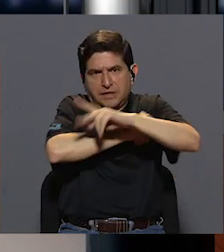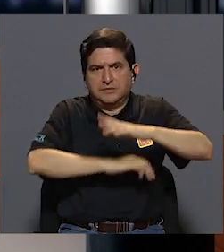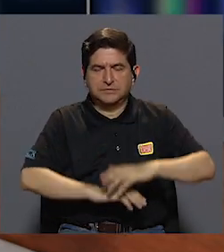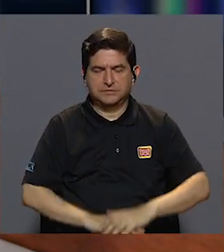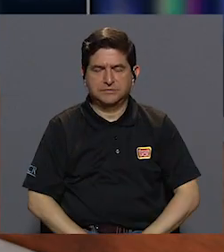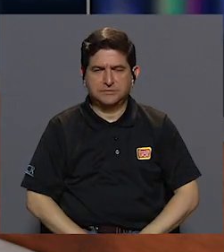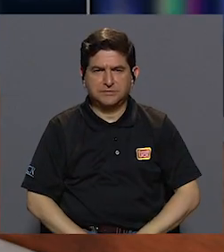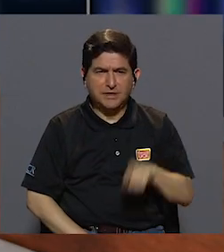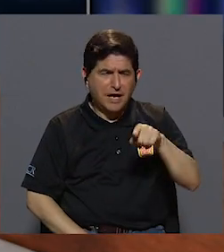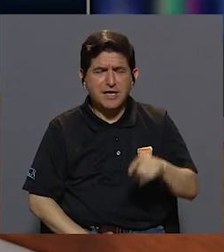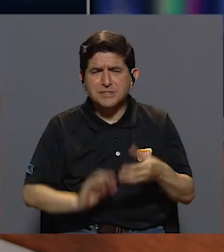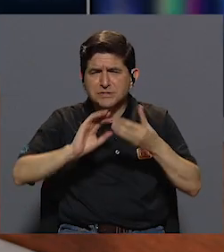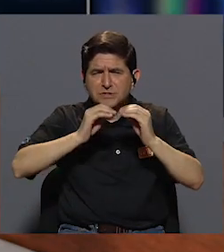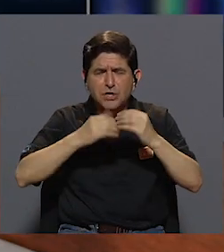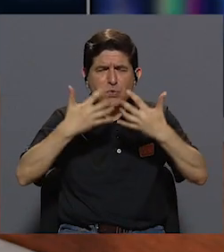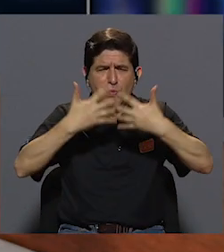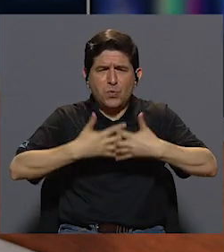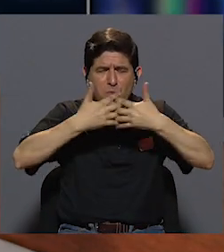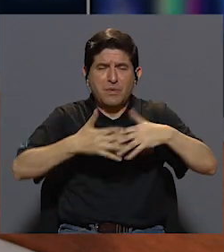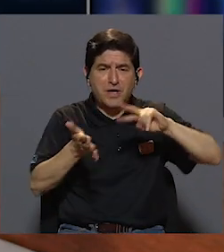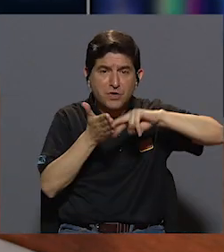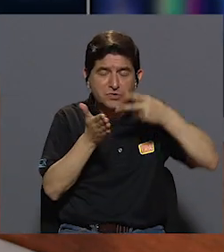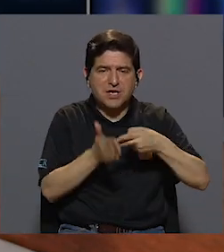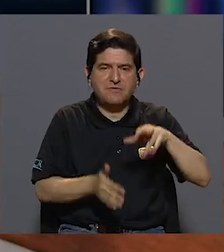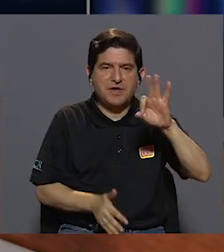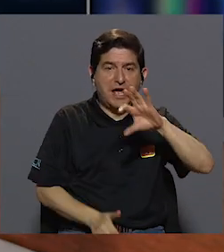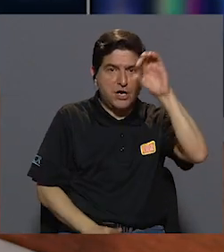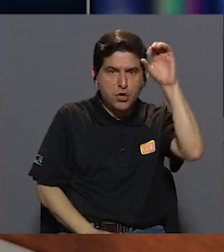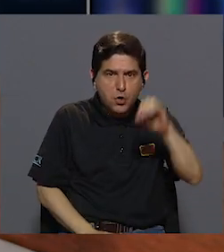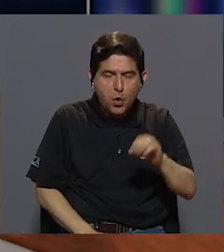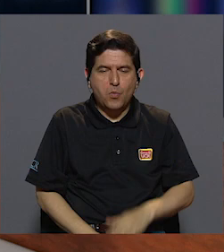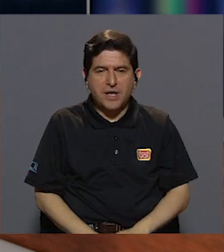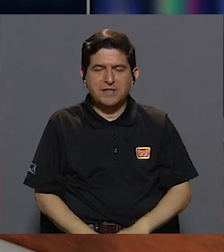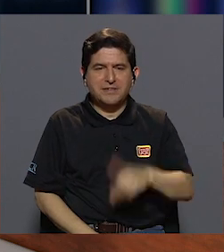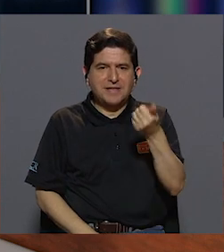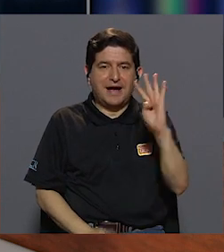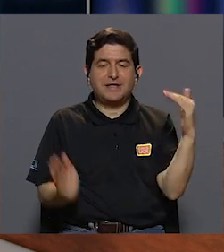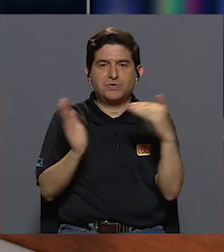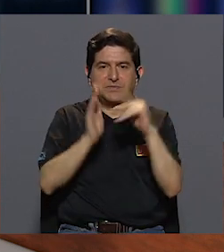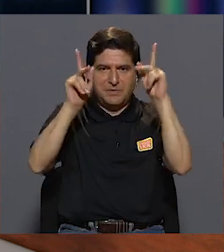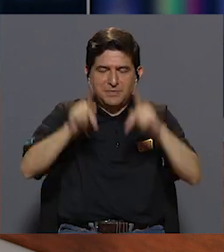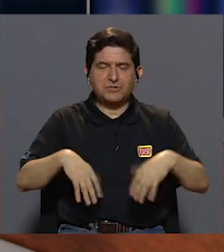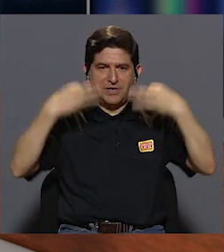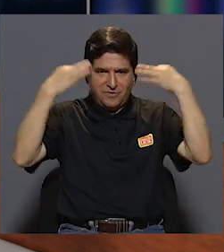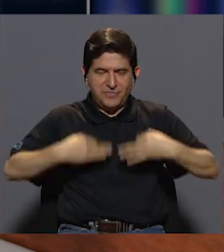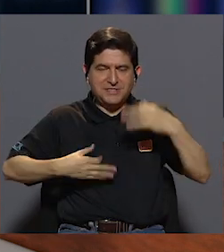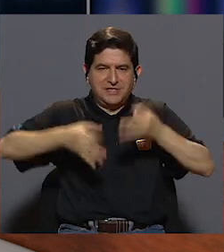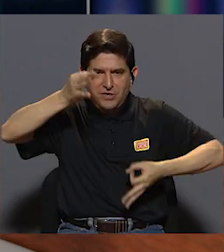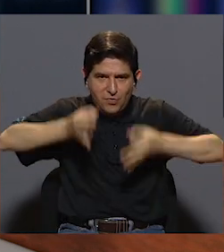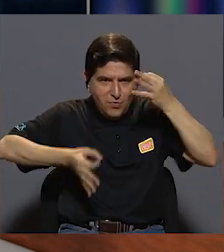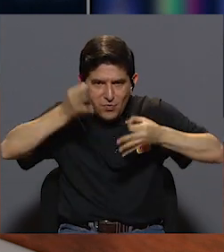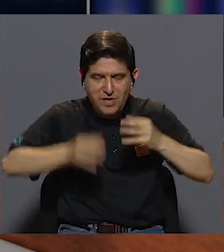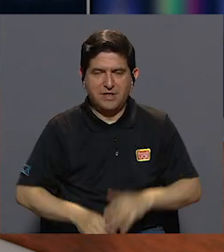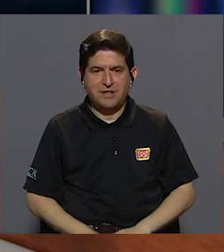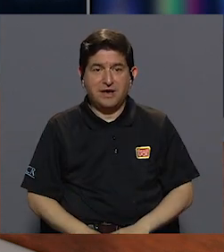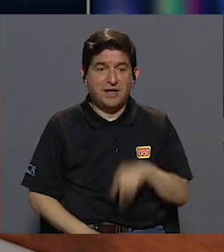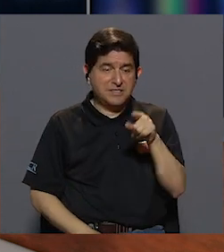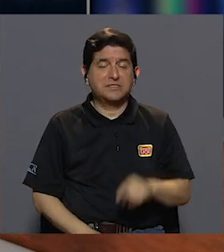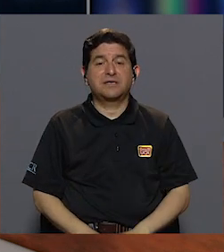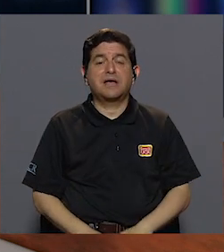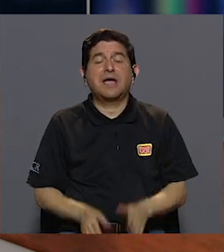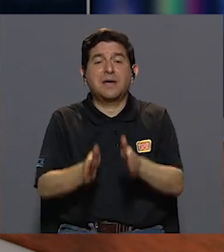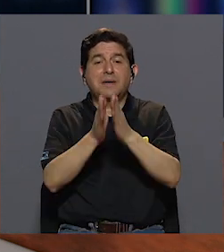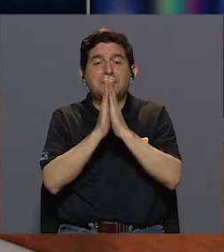país. Este reducido número de empresas representa el 90% de las 14 mil personas físicas y jurídicas que